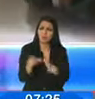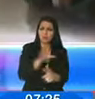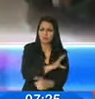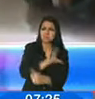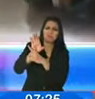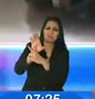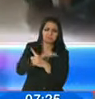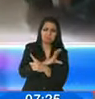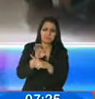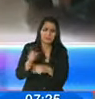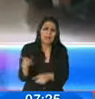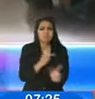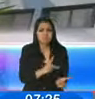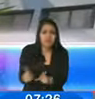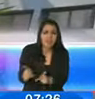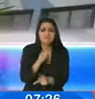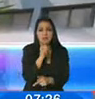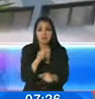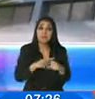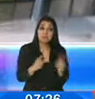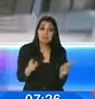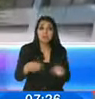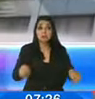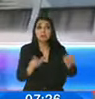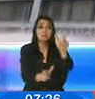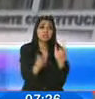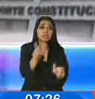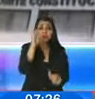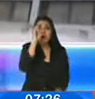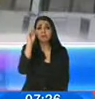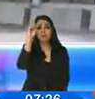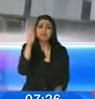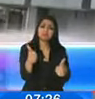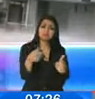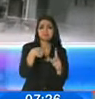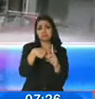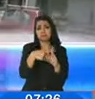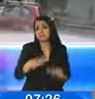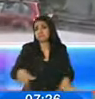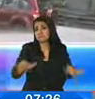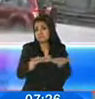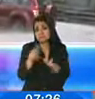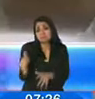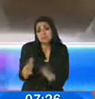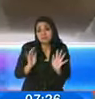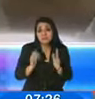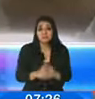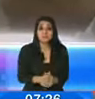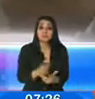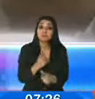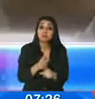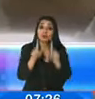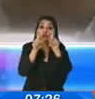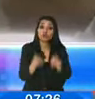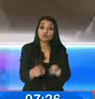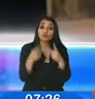paquete económico del presidente, no ha habido mayores reacciones en sentidos de gobernabilidad para el presidente. Entonces, esta consulta